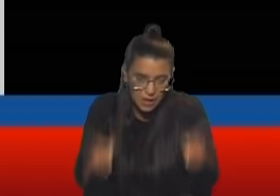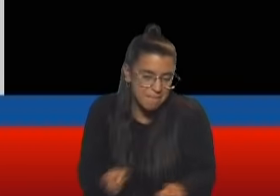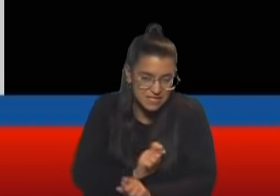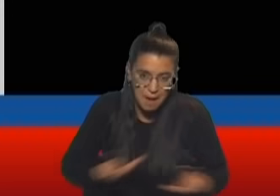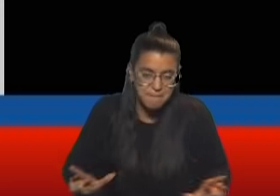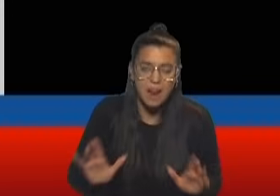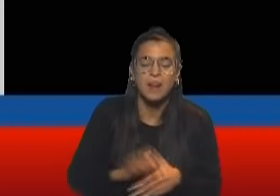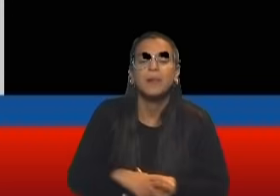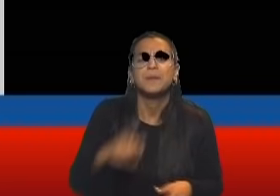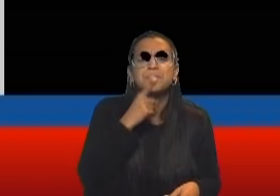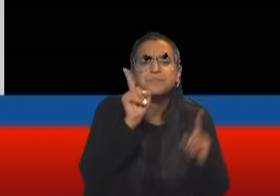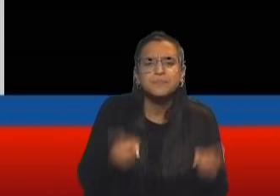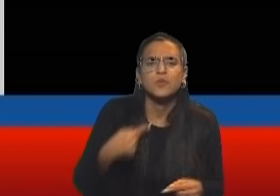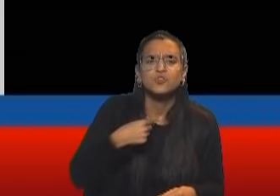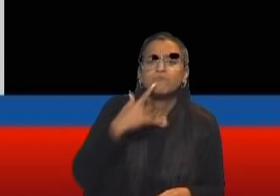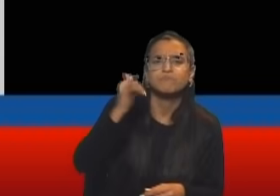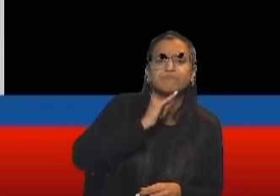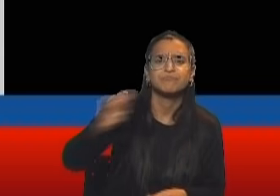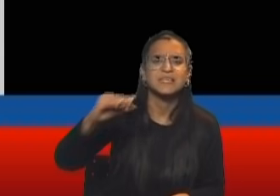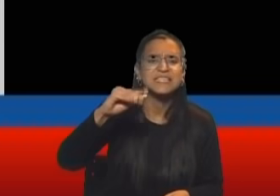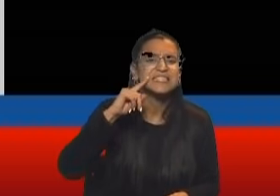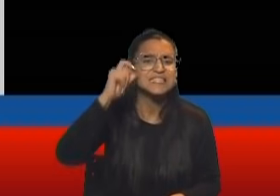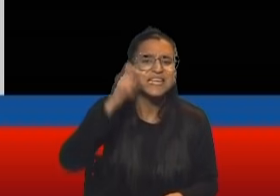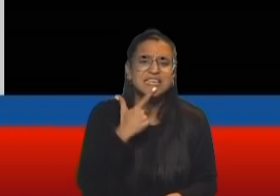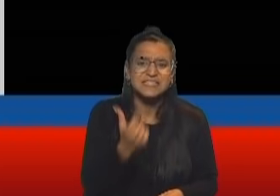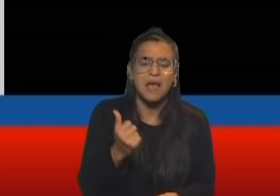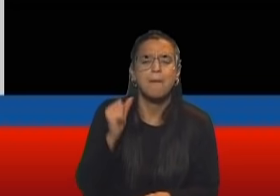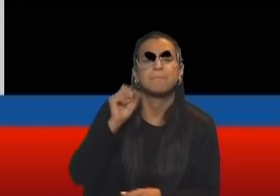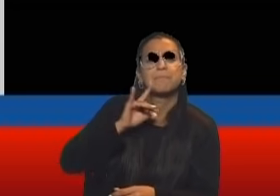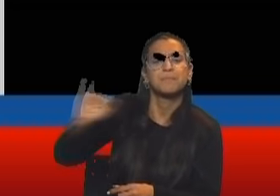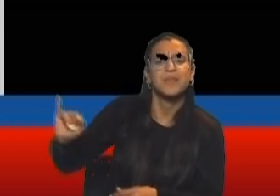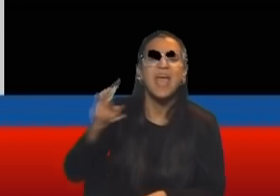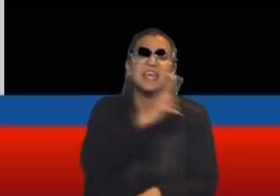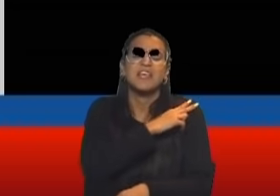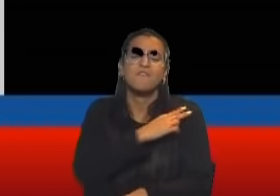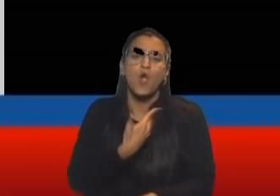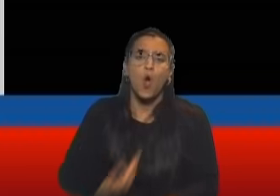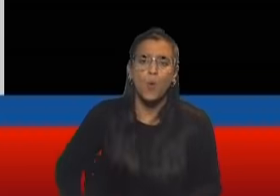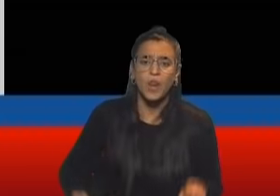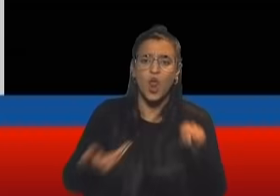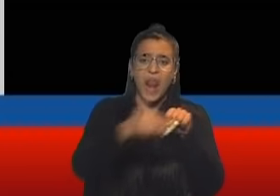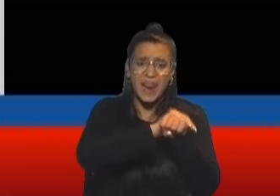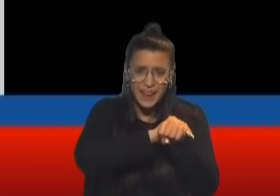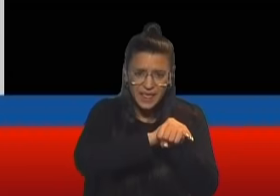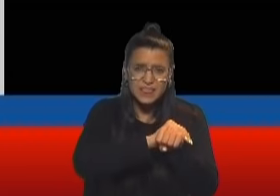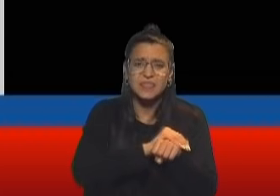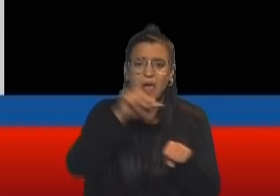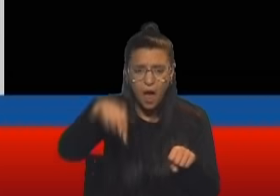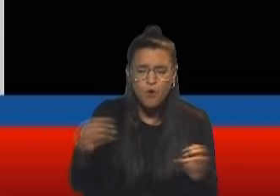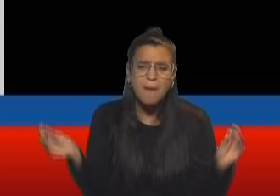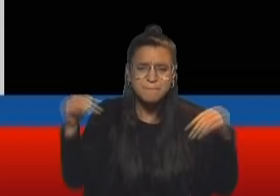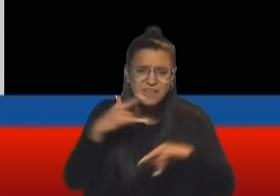cosa. Acabo de denunciar, dice Juan Pablo Chiesa, penalmente al jefe de gobierno Horacio Rodríguez Larreta, y vamos a